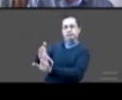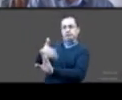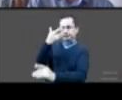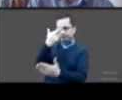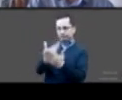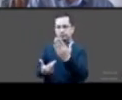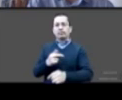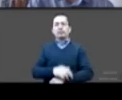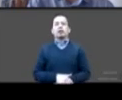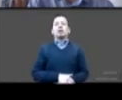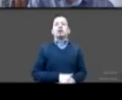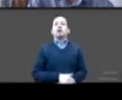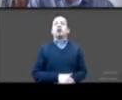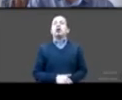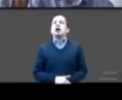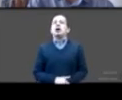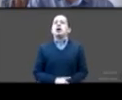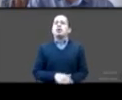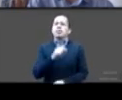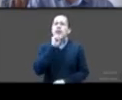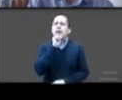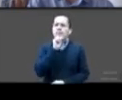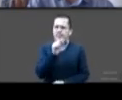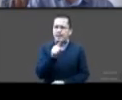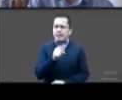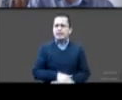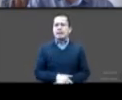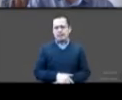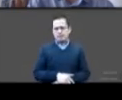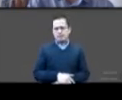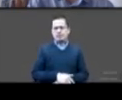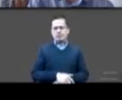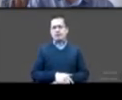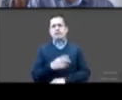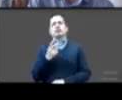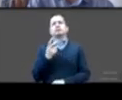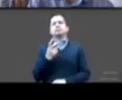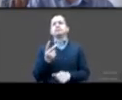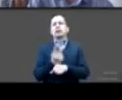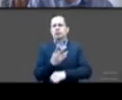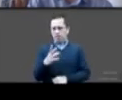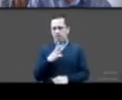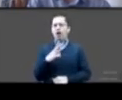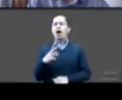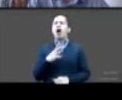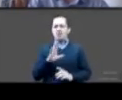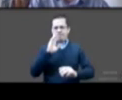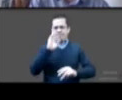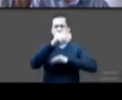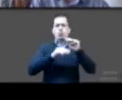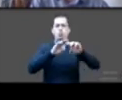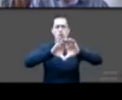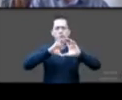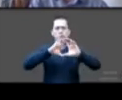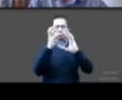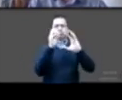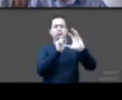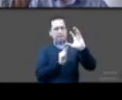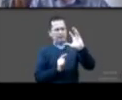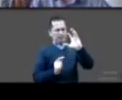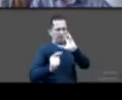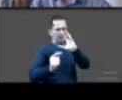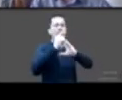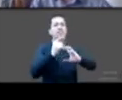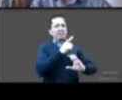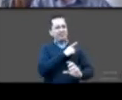aquí donde les comentaba yo que existen muchísimos actores que deben de estar